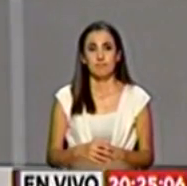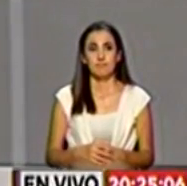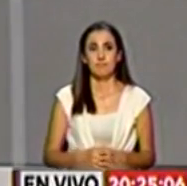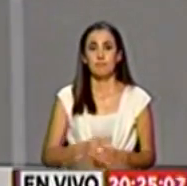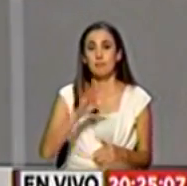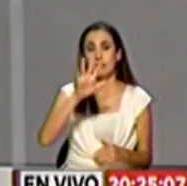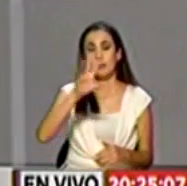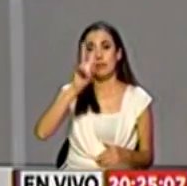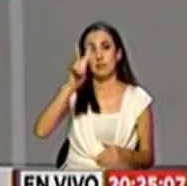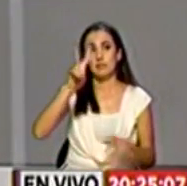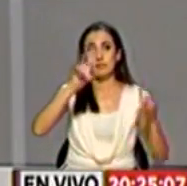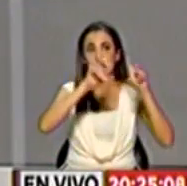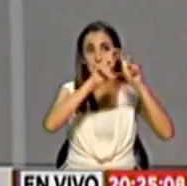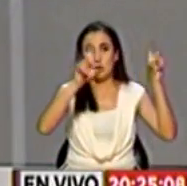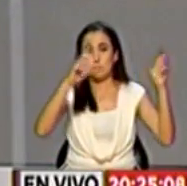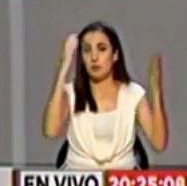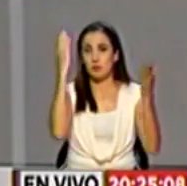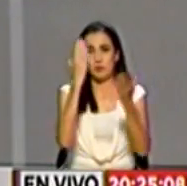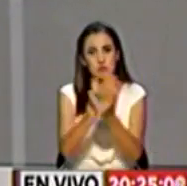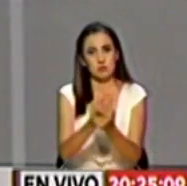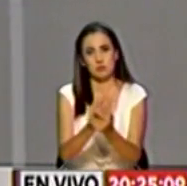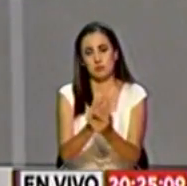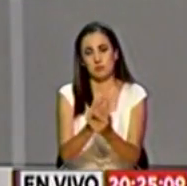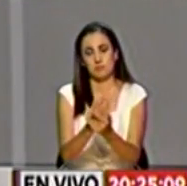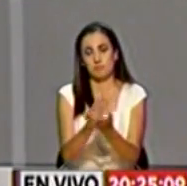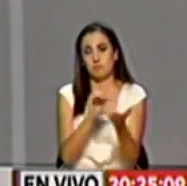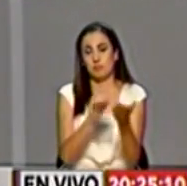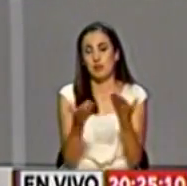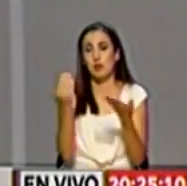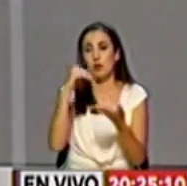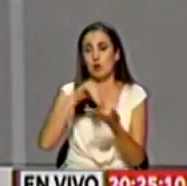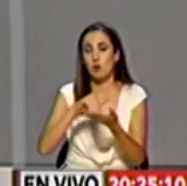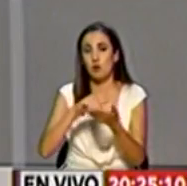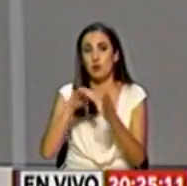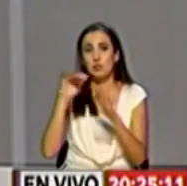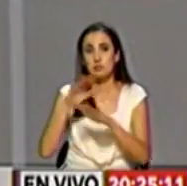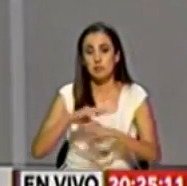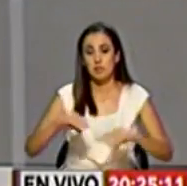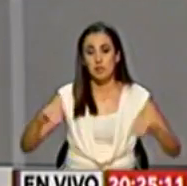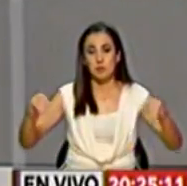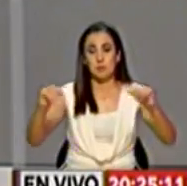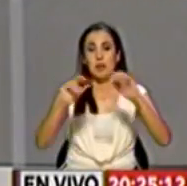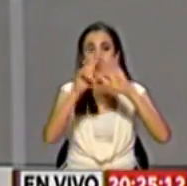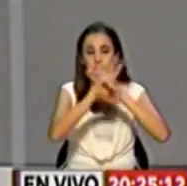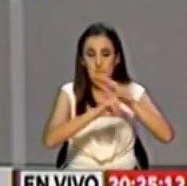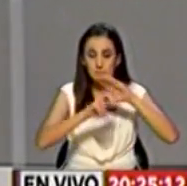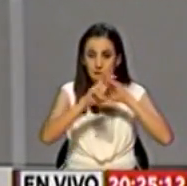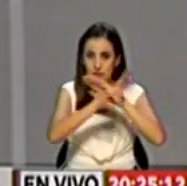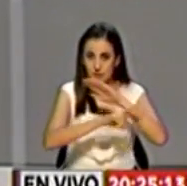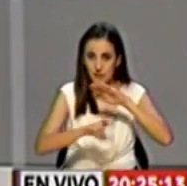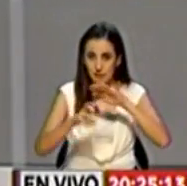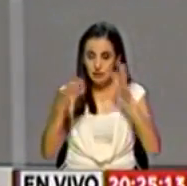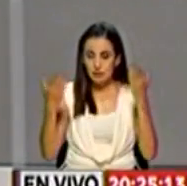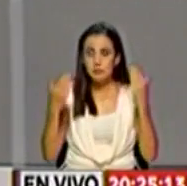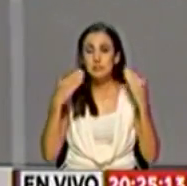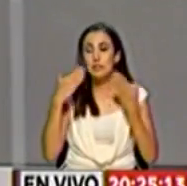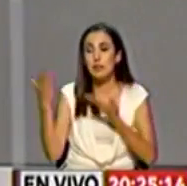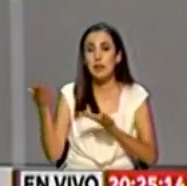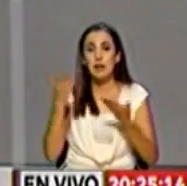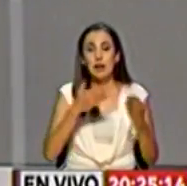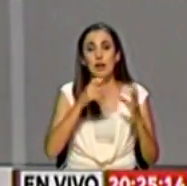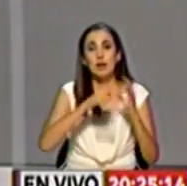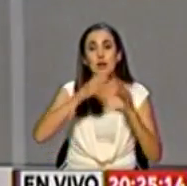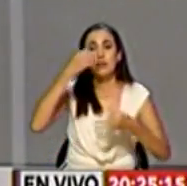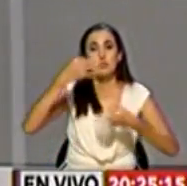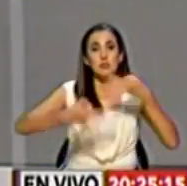52 concesiones mineras fueron suspendidas y se dispone reparar a territorios afectados y sucumbidos. Así lo establece una sentencia